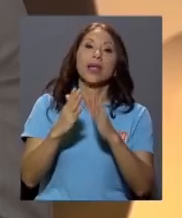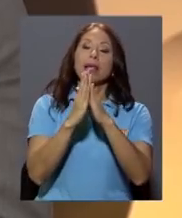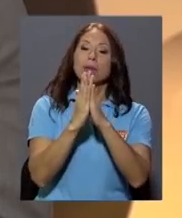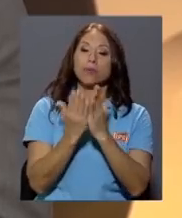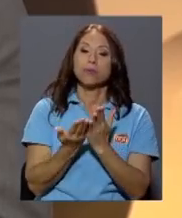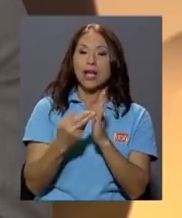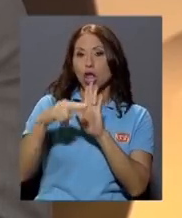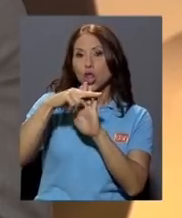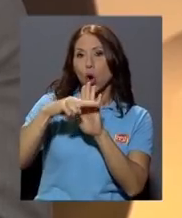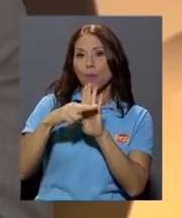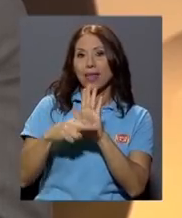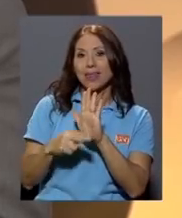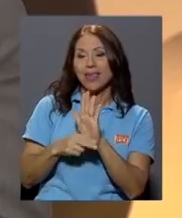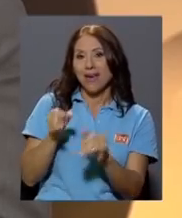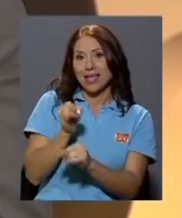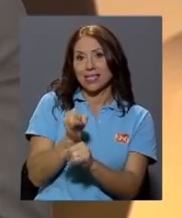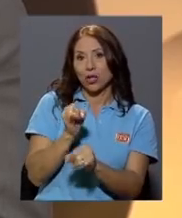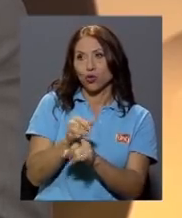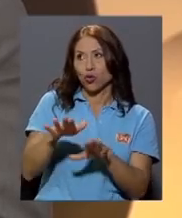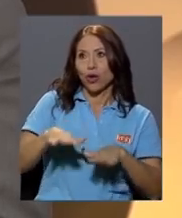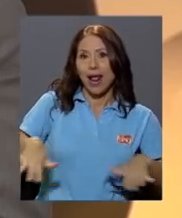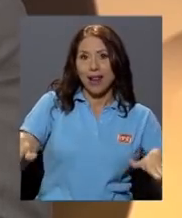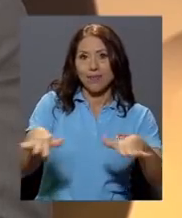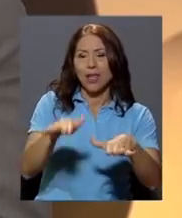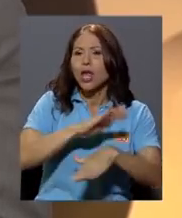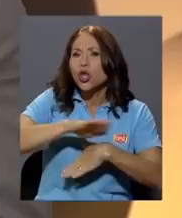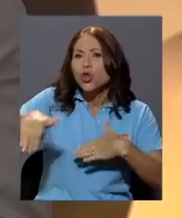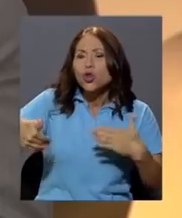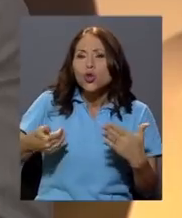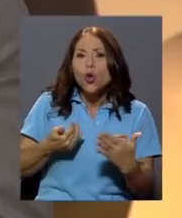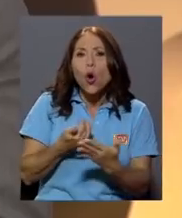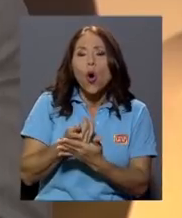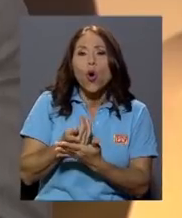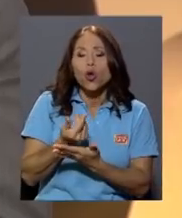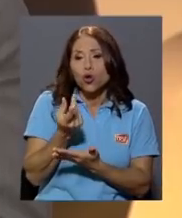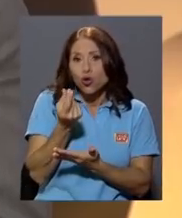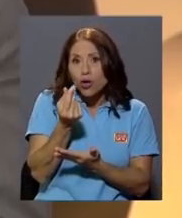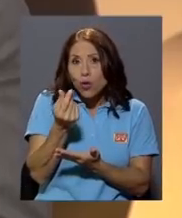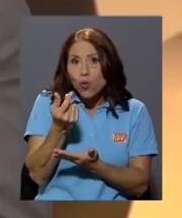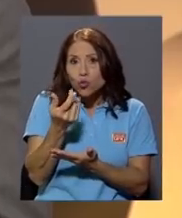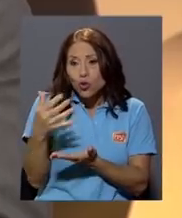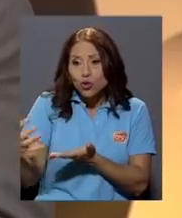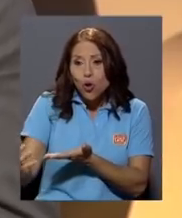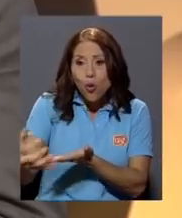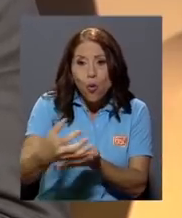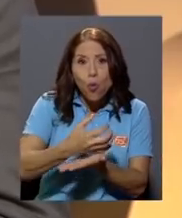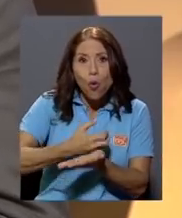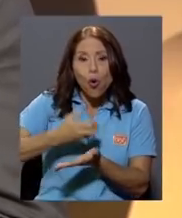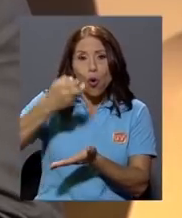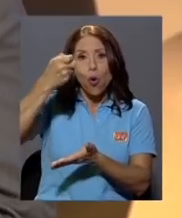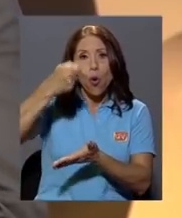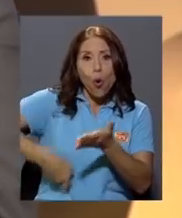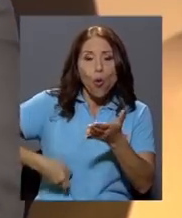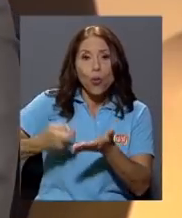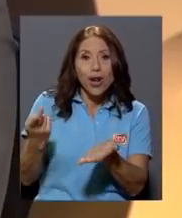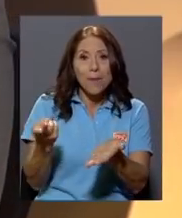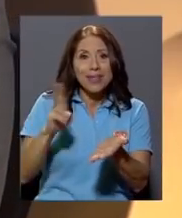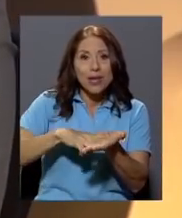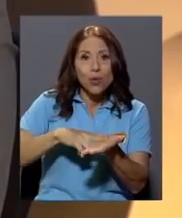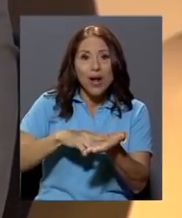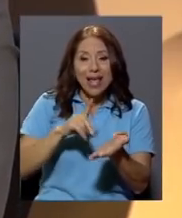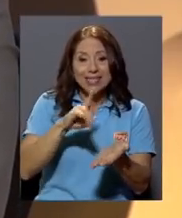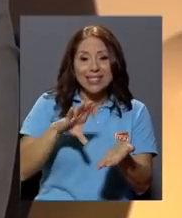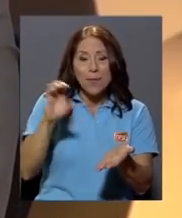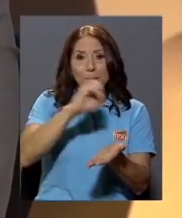normativa institucional, todo el cobro, los recursos provenientes del cobro de la matrícula uh-huh. deben de invertirse, el